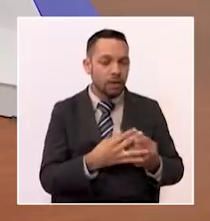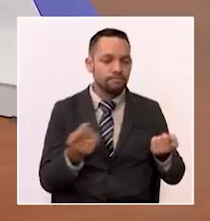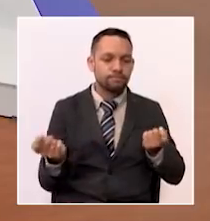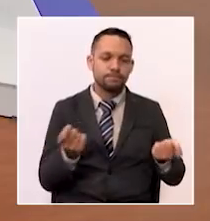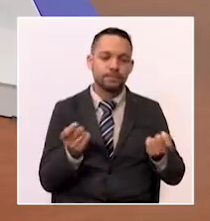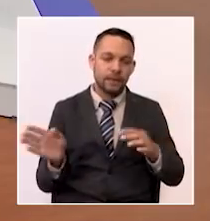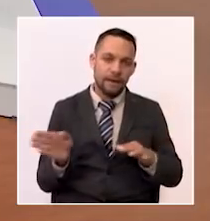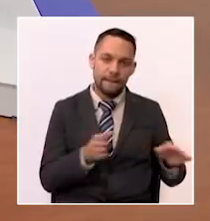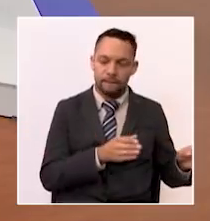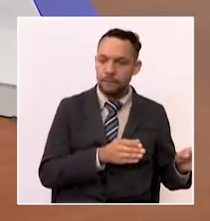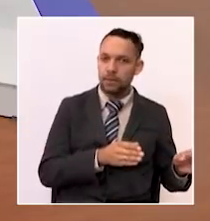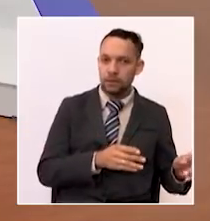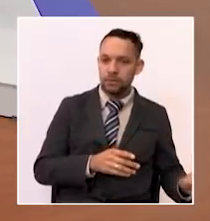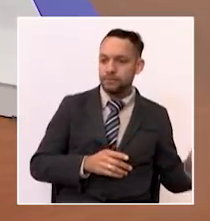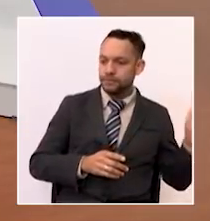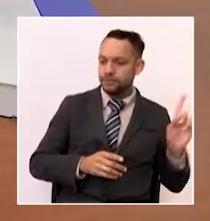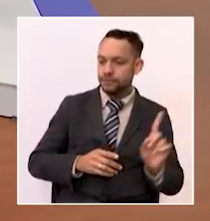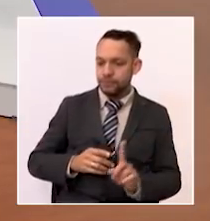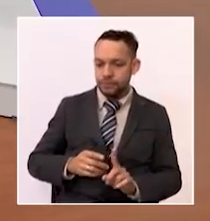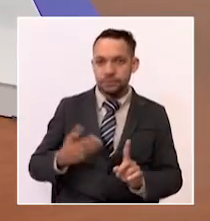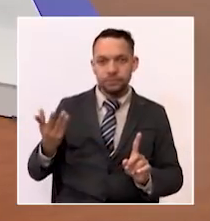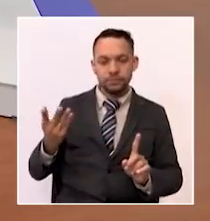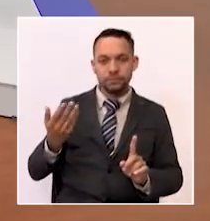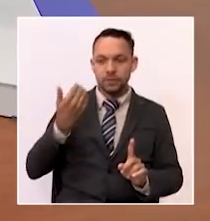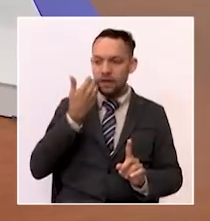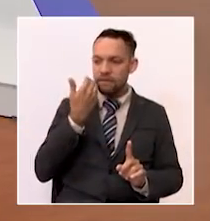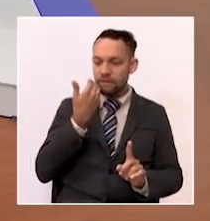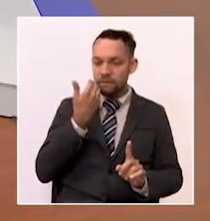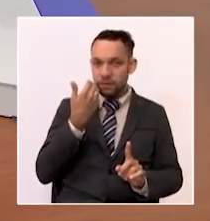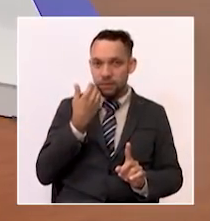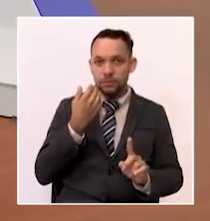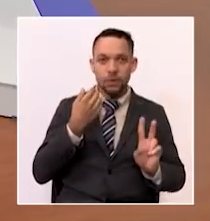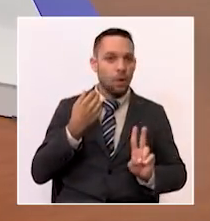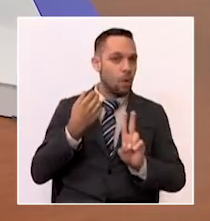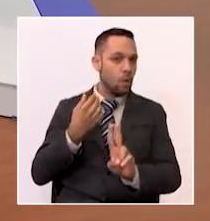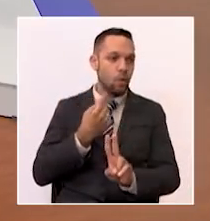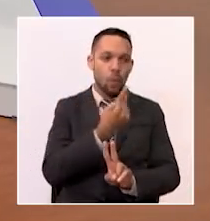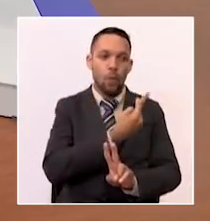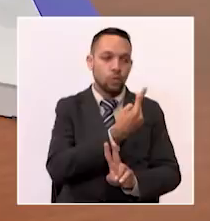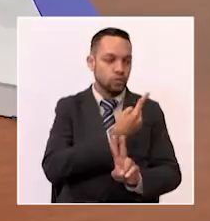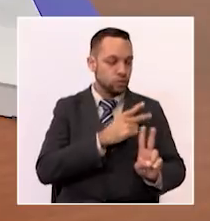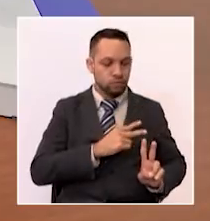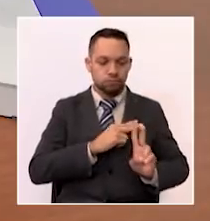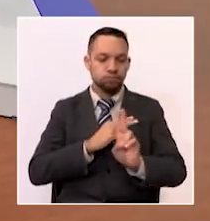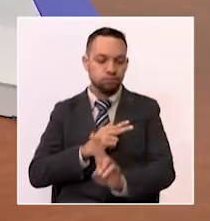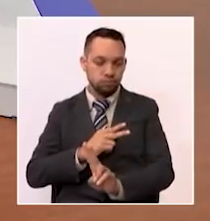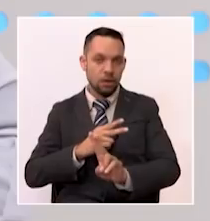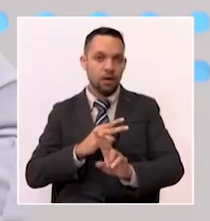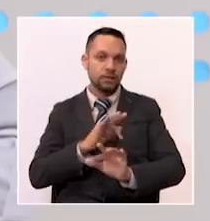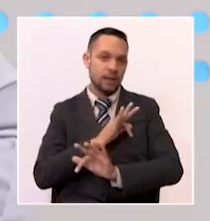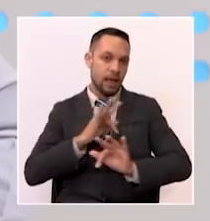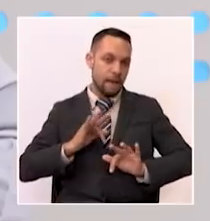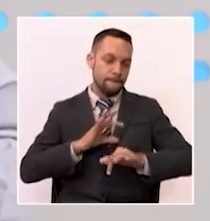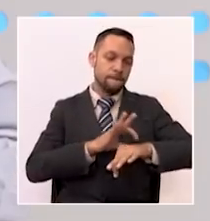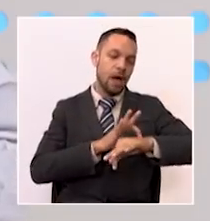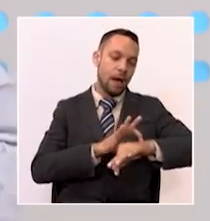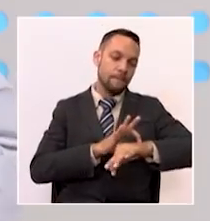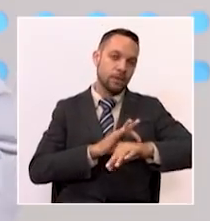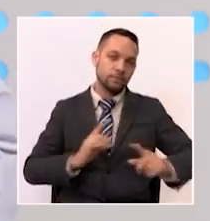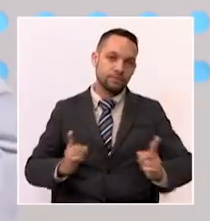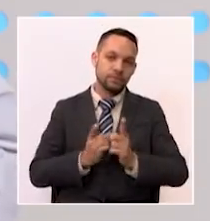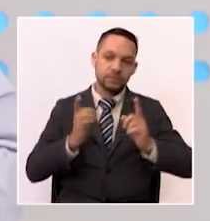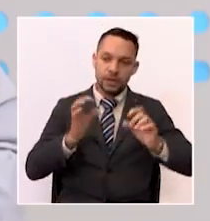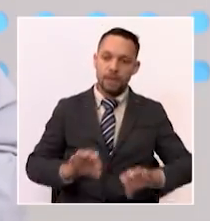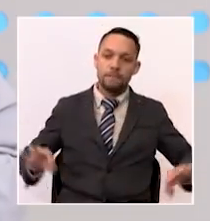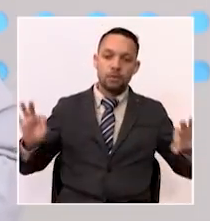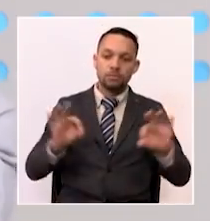a su consulta por un flujo, lo ideal sería que vaya acompañada de su pareja para que la pareja también entienda lo importante que es esto y